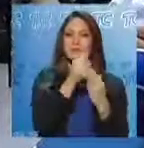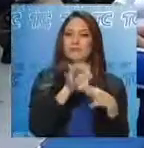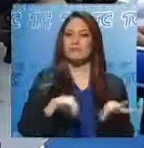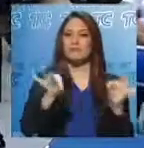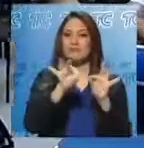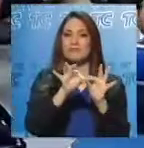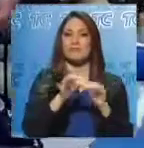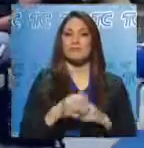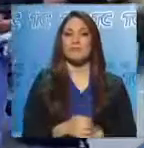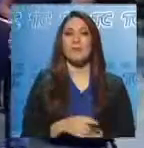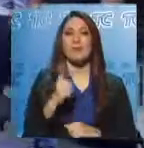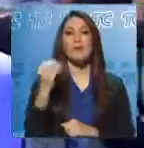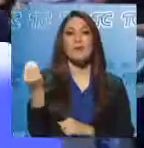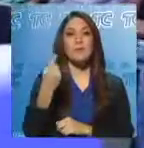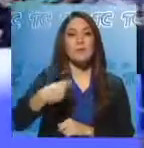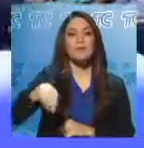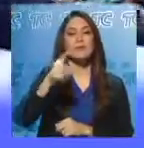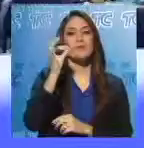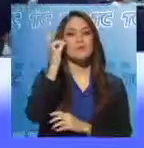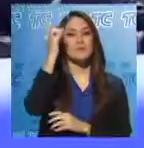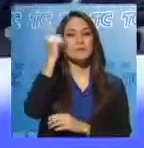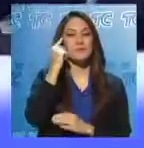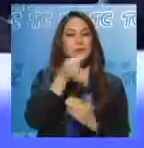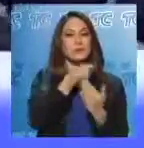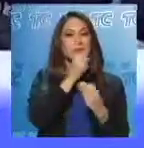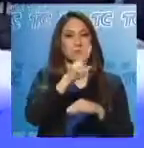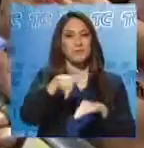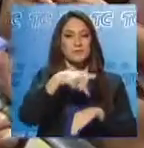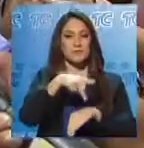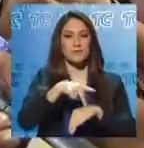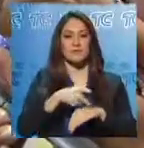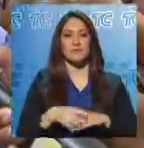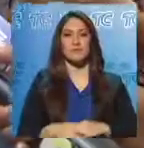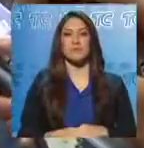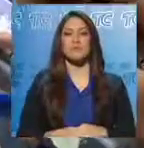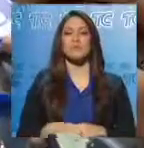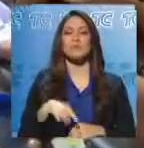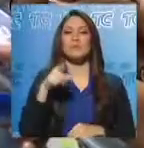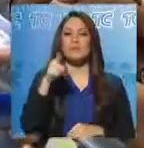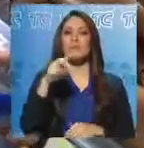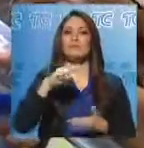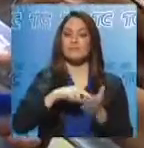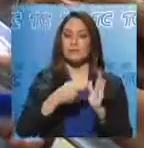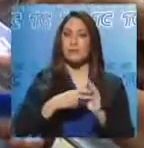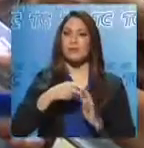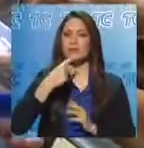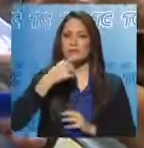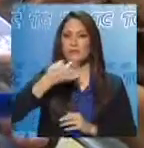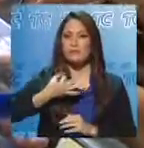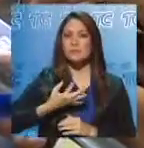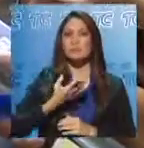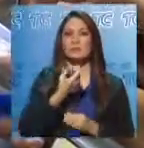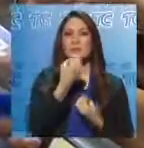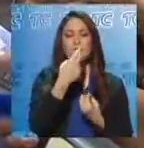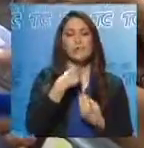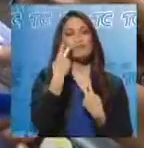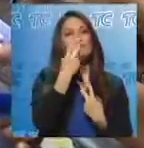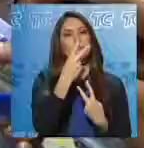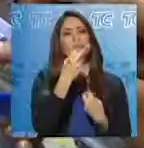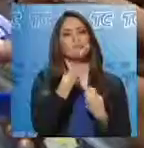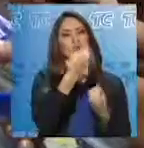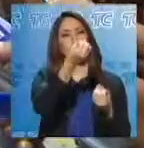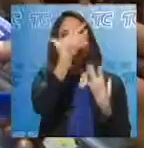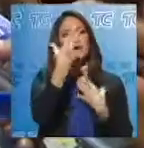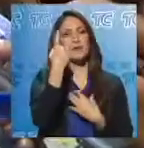La importancia para los jóvenes y futuros periodistas. Que sea de una fuente fidedigna, que sea veraz, objetiva